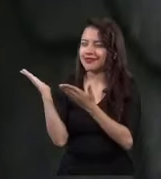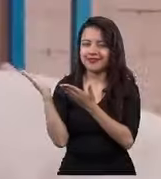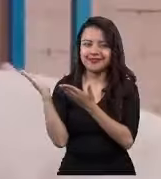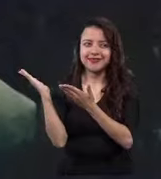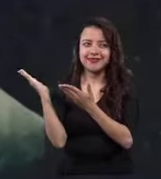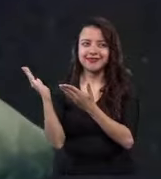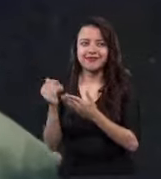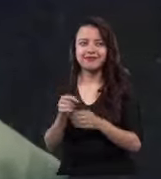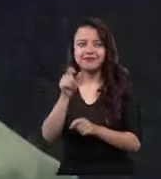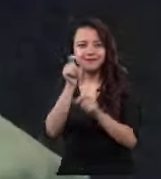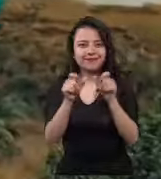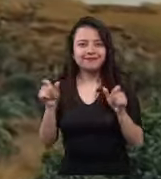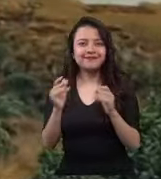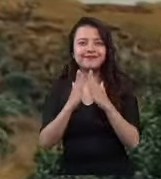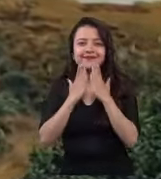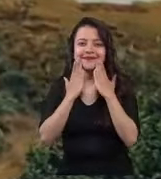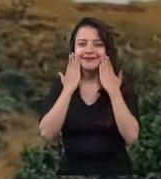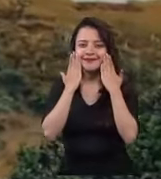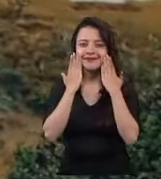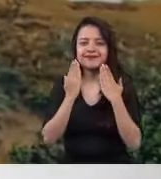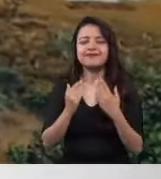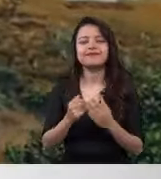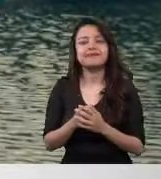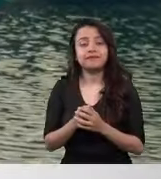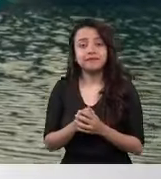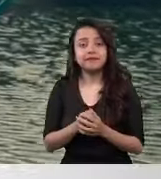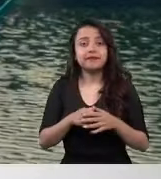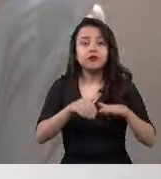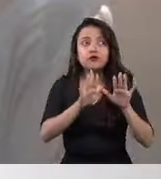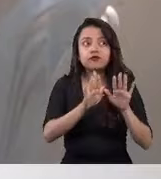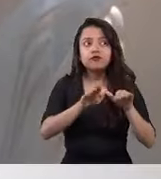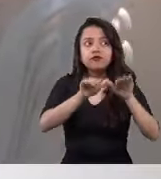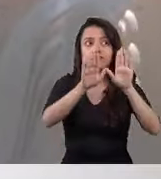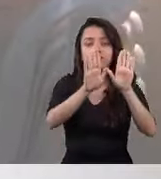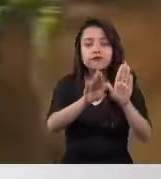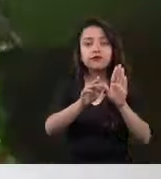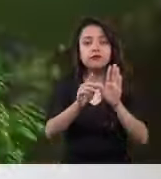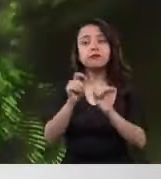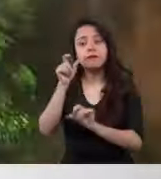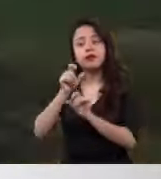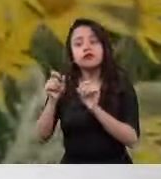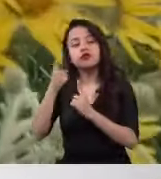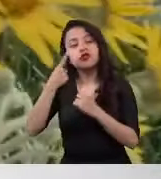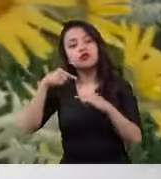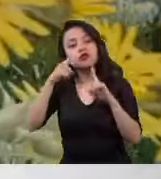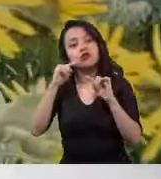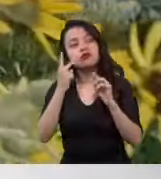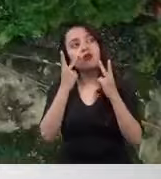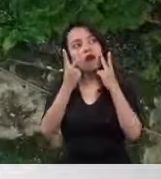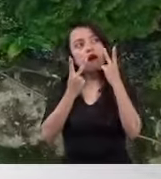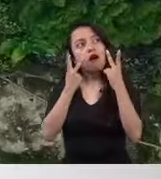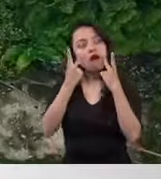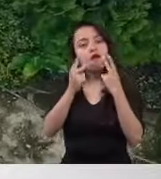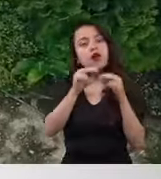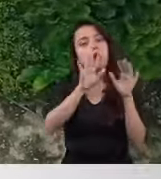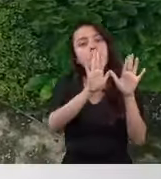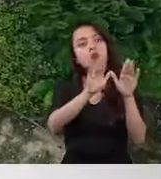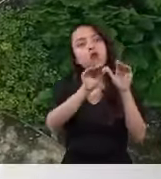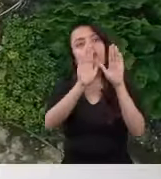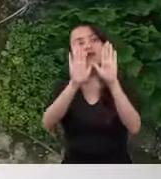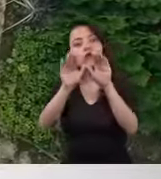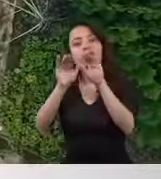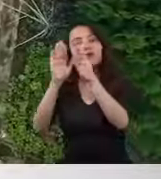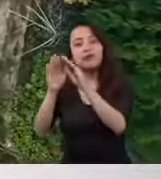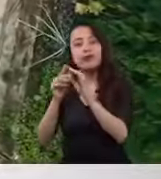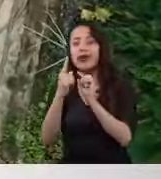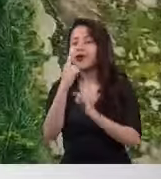y extrovertida quiere dar a conocer al mundo el aviturismo y los ríos cristalinos. El colibrí y las flores veráneas son dos elementos que los caracterizan